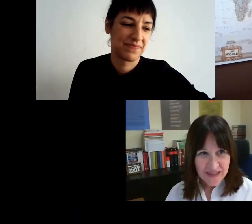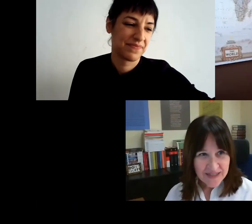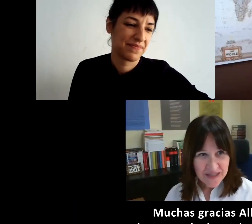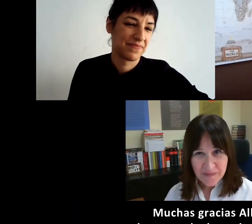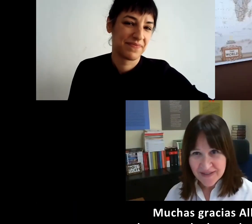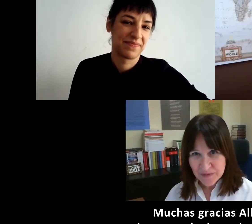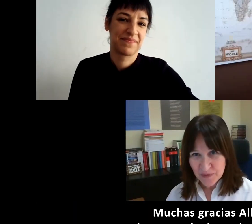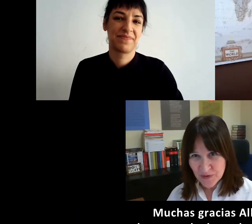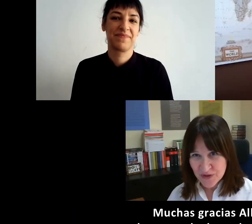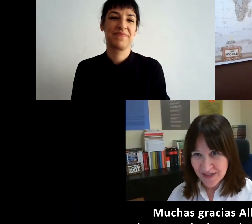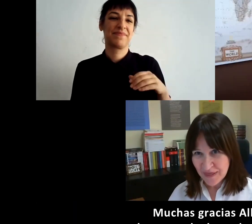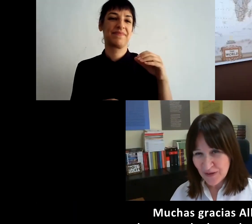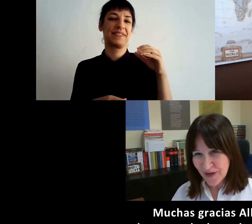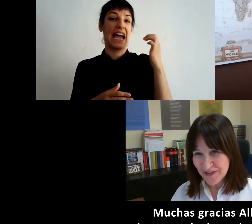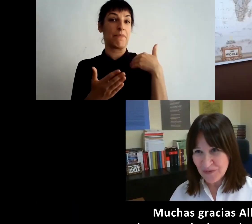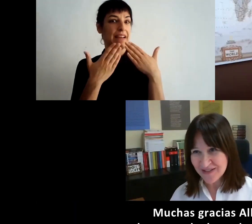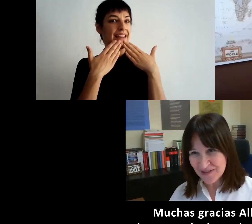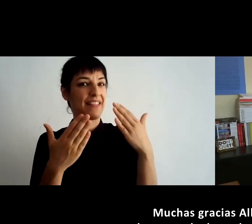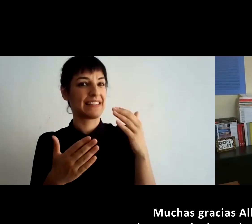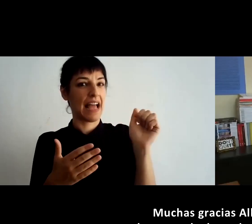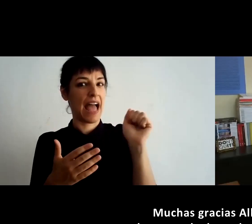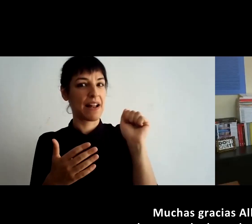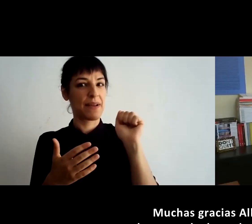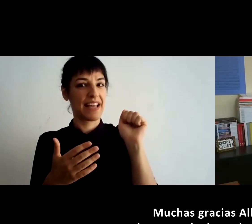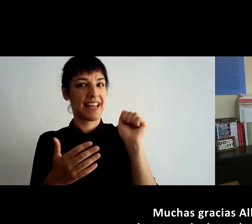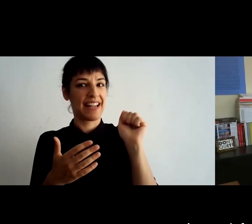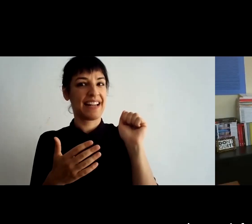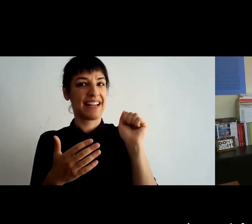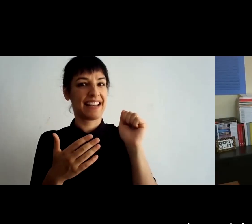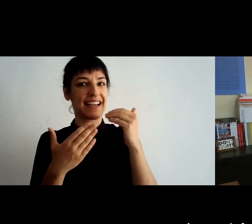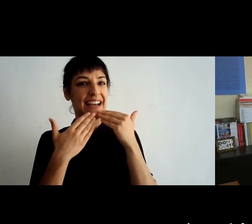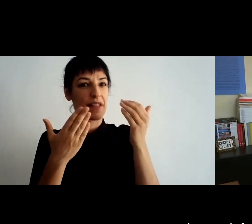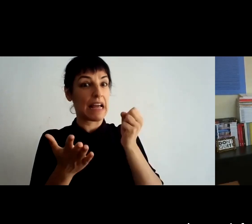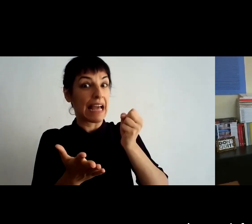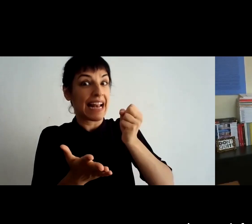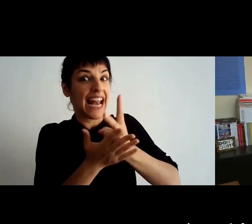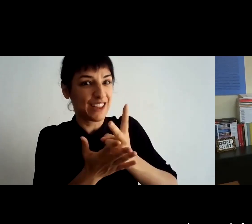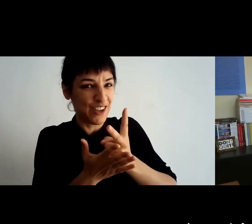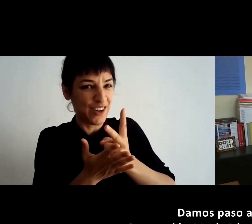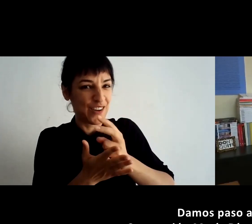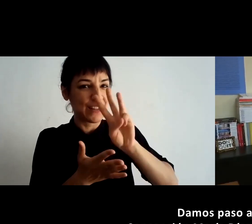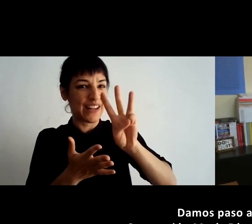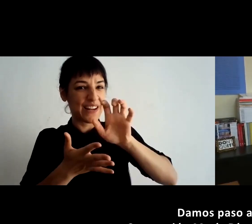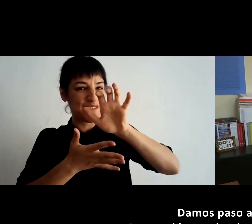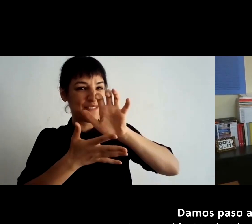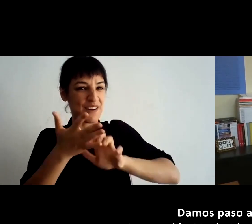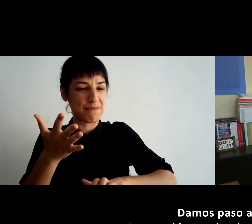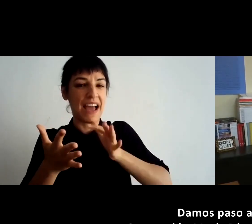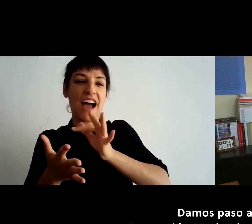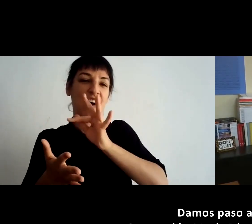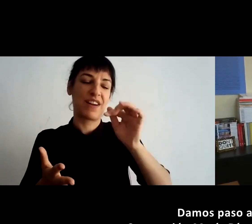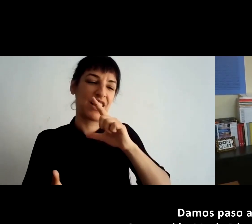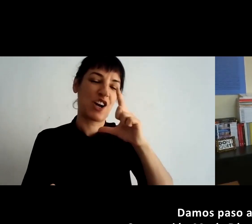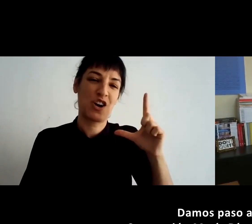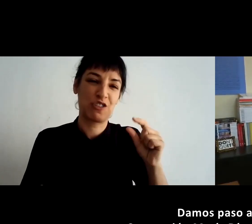Muchas gracias, Albert. Bueno, os han lanzado ahí un reto para el tercer informe. Damos paso ahora a continuación a